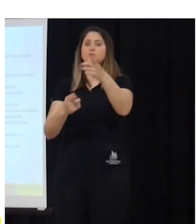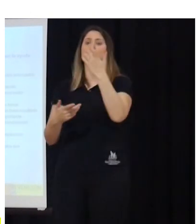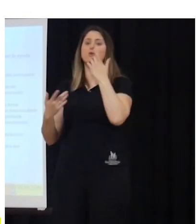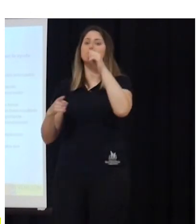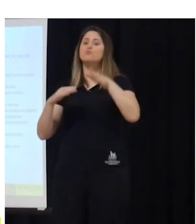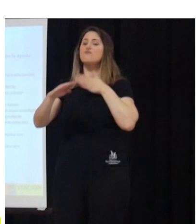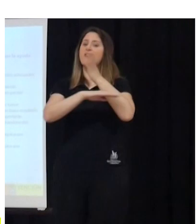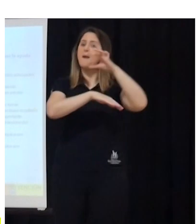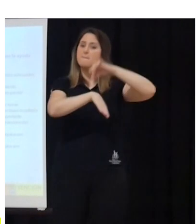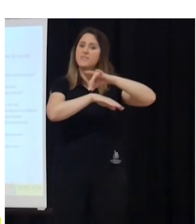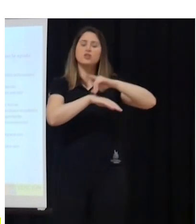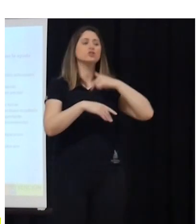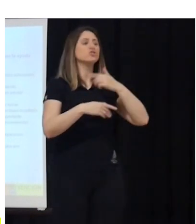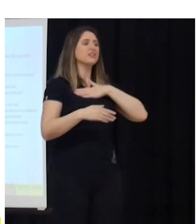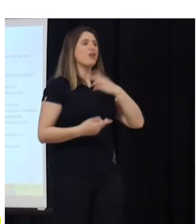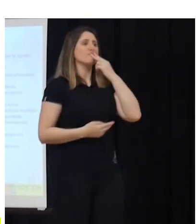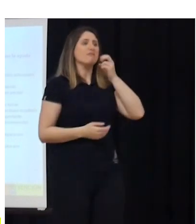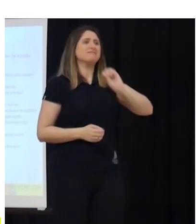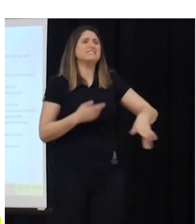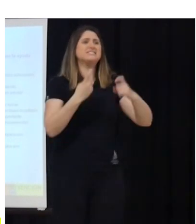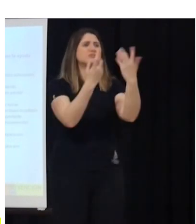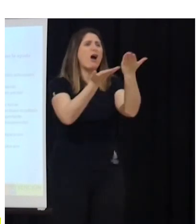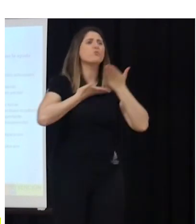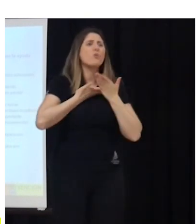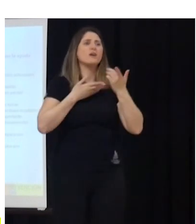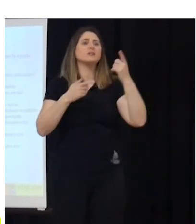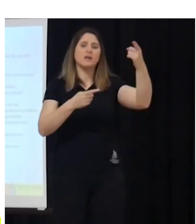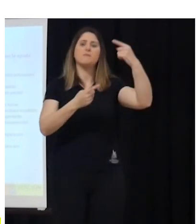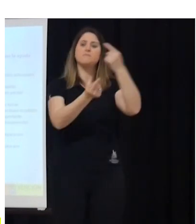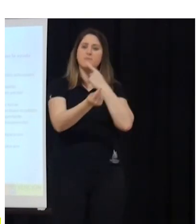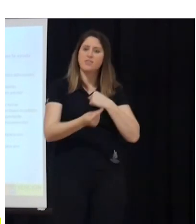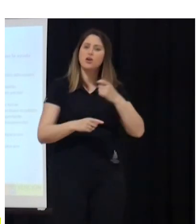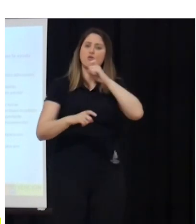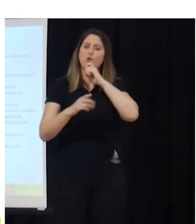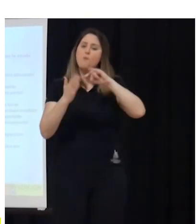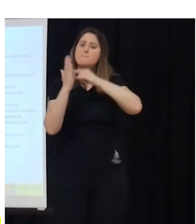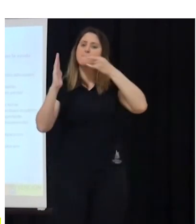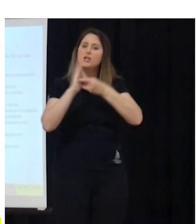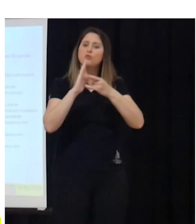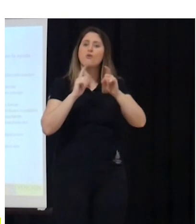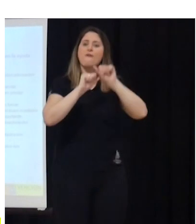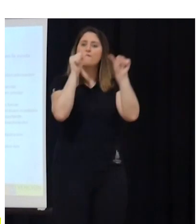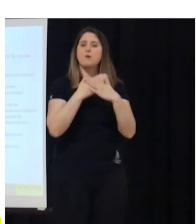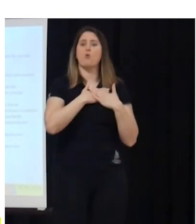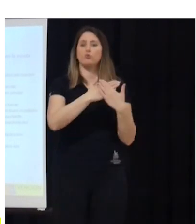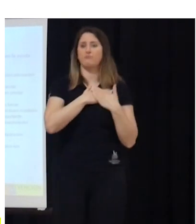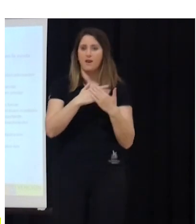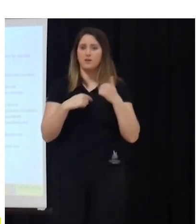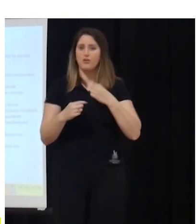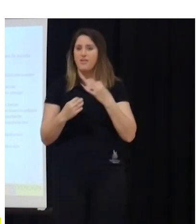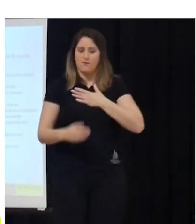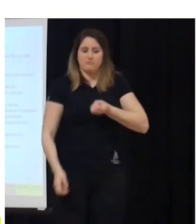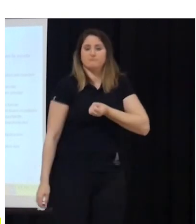atención primaria y quiere solicitar ayuda, le dirá a qué centros tiene que recurrir de manera totalmente voluntaria. No solamente